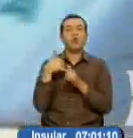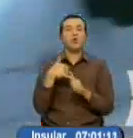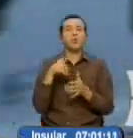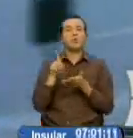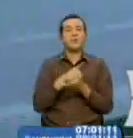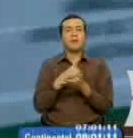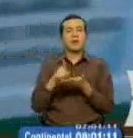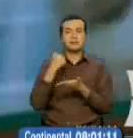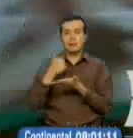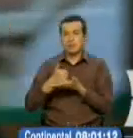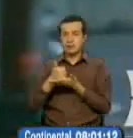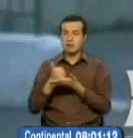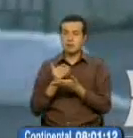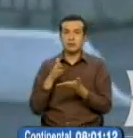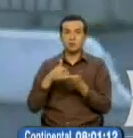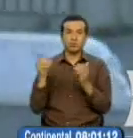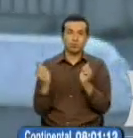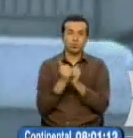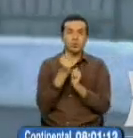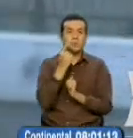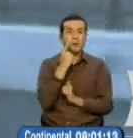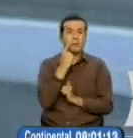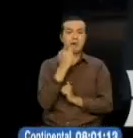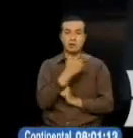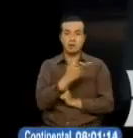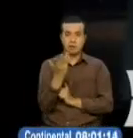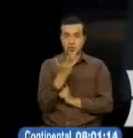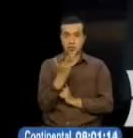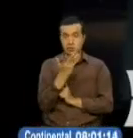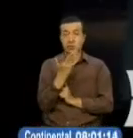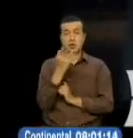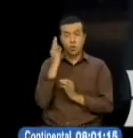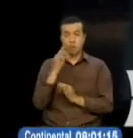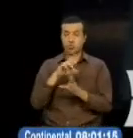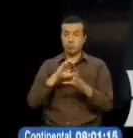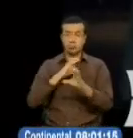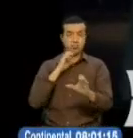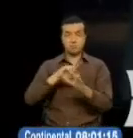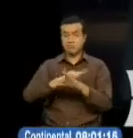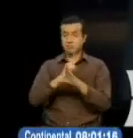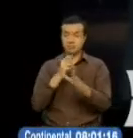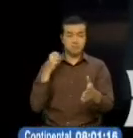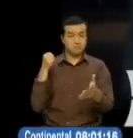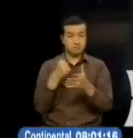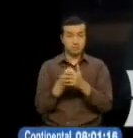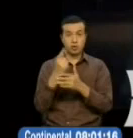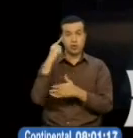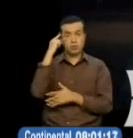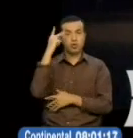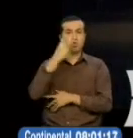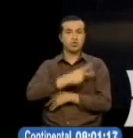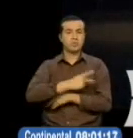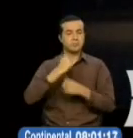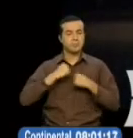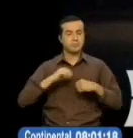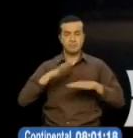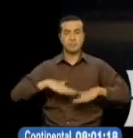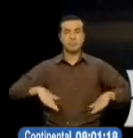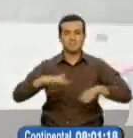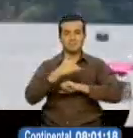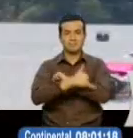Buenos Aires junto a sus padres. La policía asegura que el exceso de velocidad fue una de las causas del siniestro. El gobierno decretó 2 días de duelo